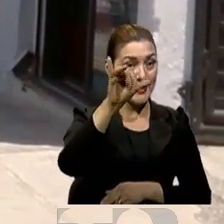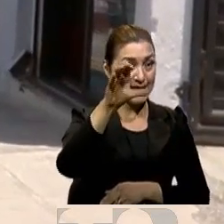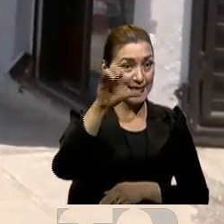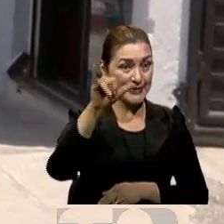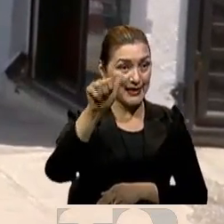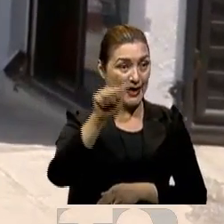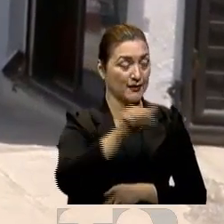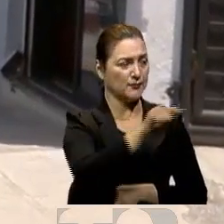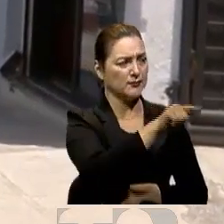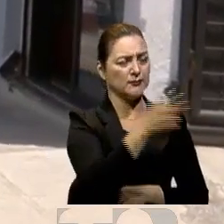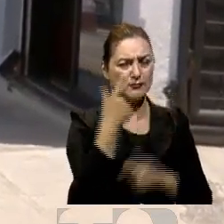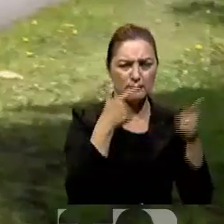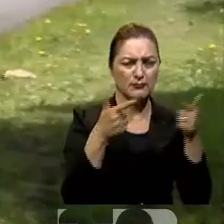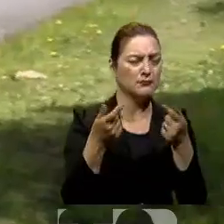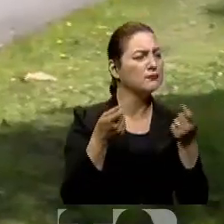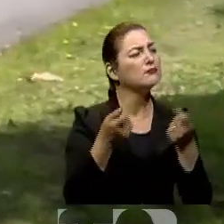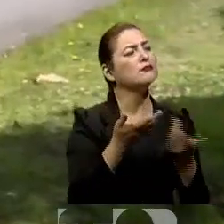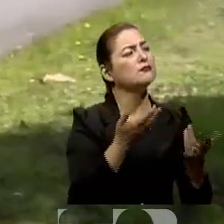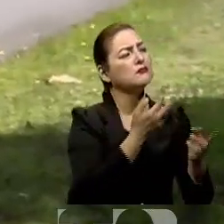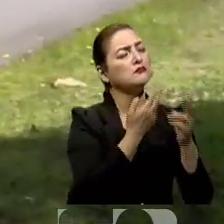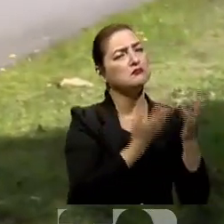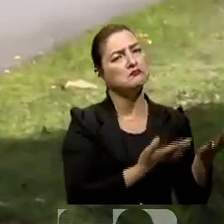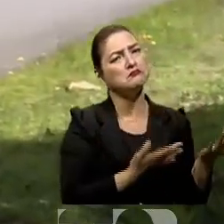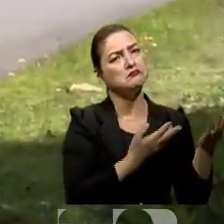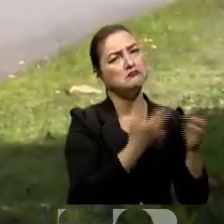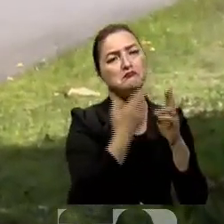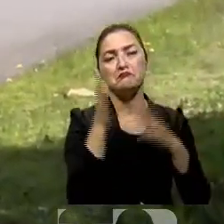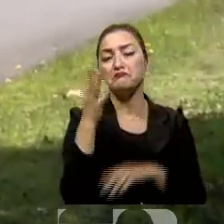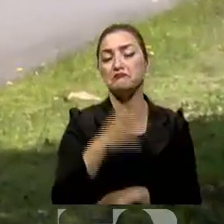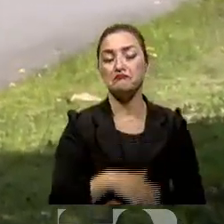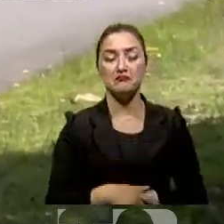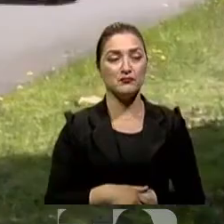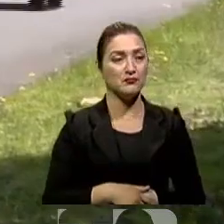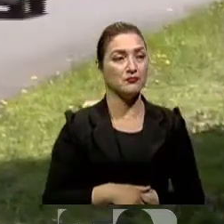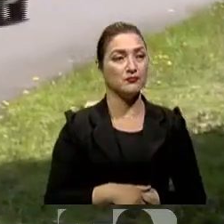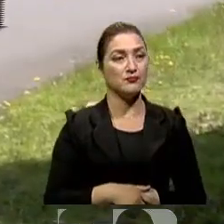el patrullaje del sector, pero no obtuvimos una respuesta.